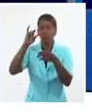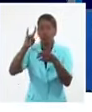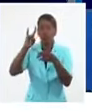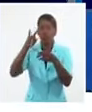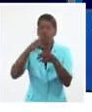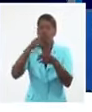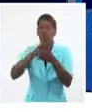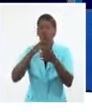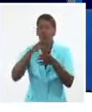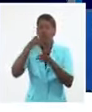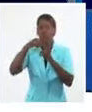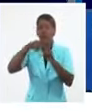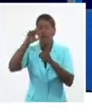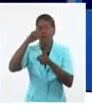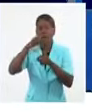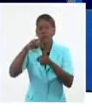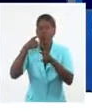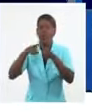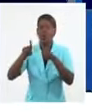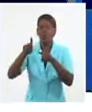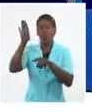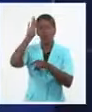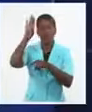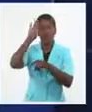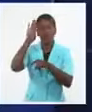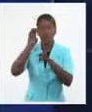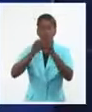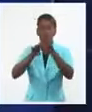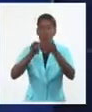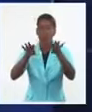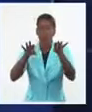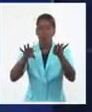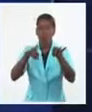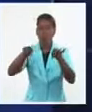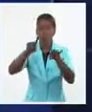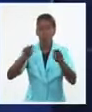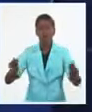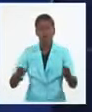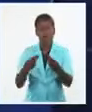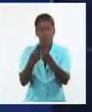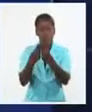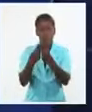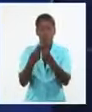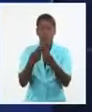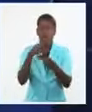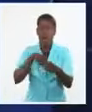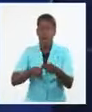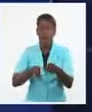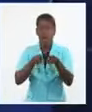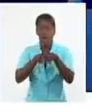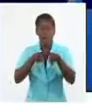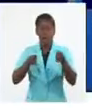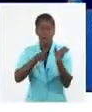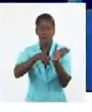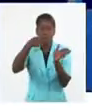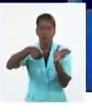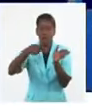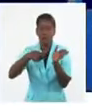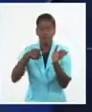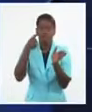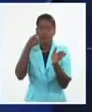medios de documentales, de ficción y de animación. Que todos irán a competencia y el jurado entonces se encargará de ver cuáles son los premios Coral de este año.